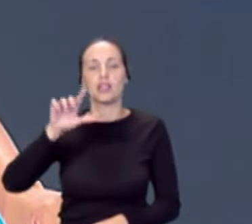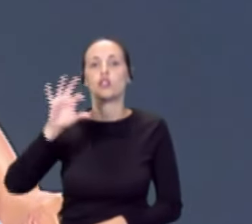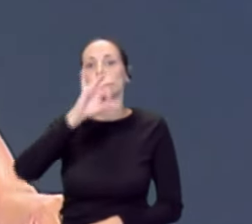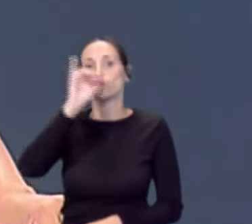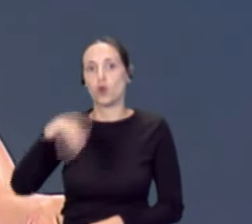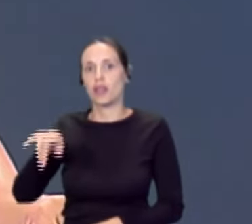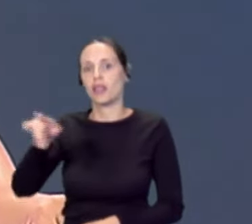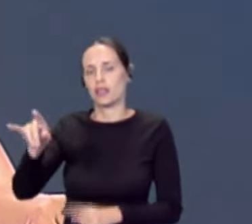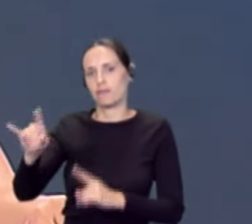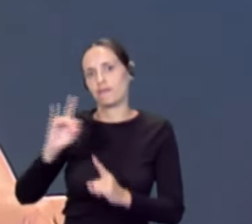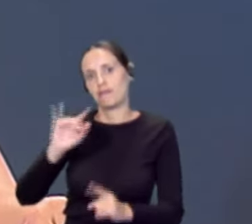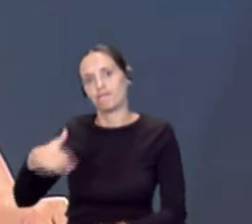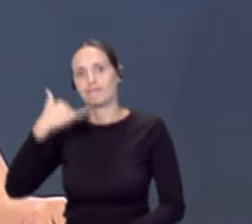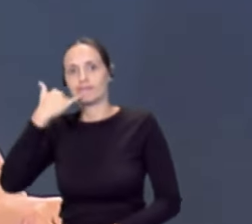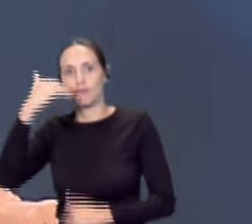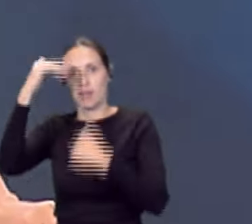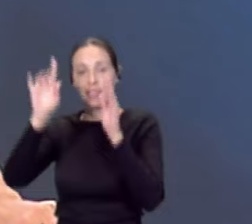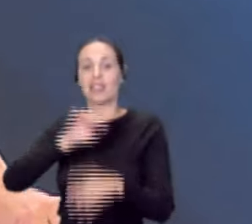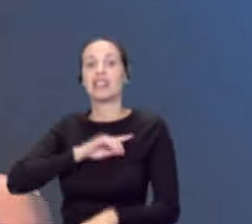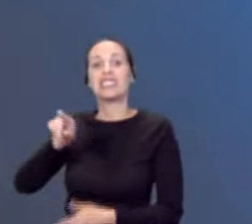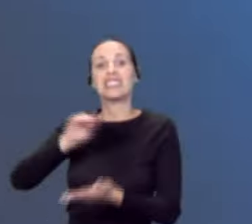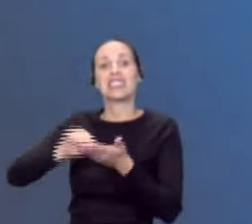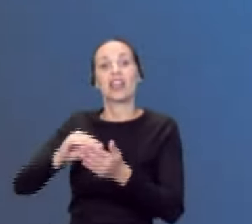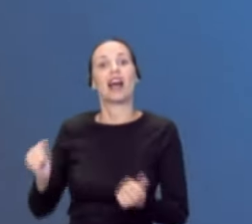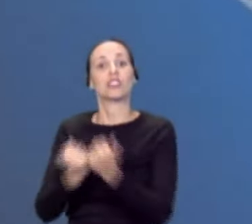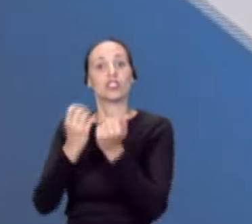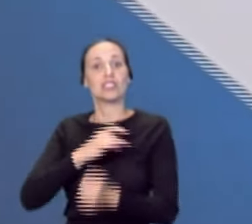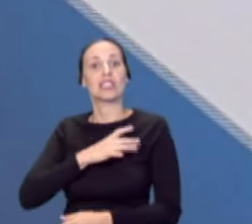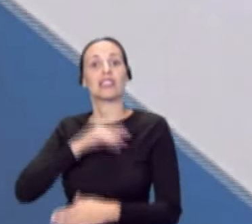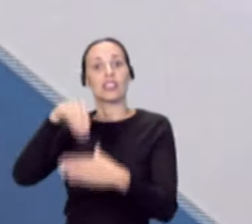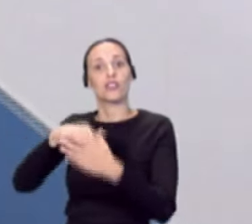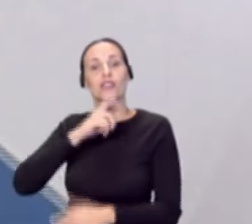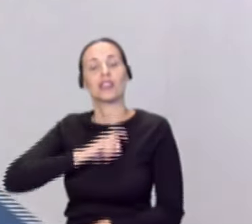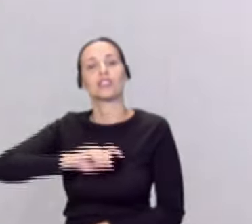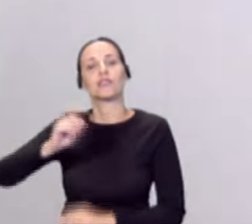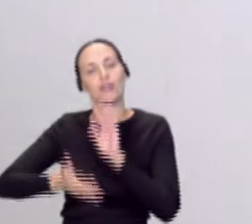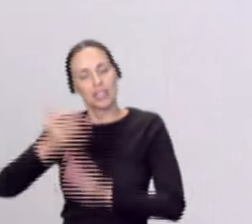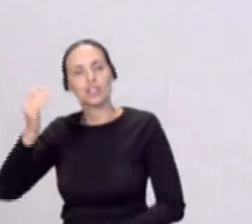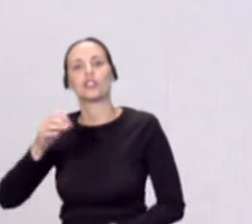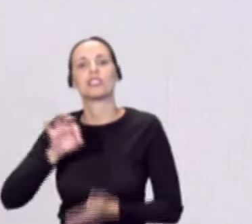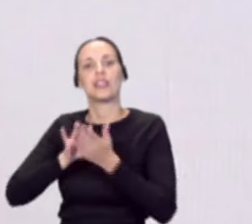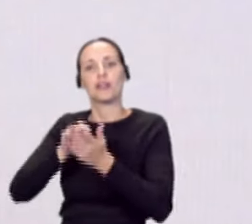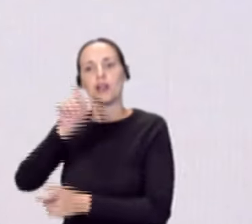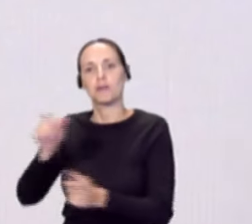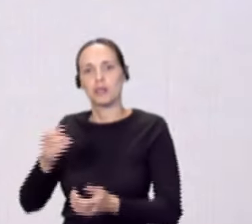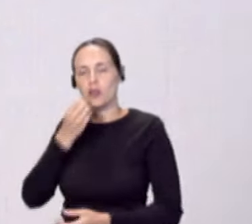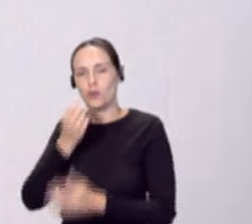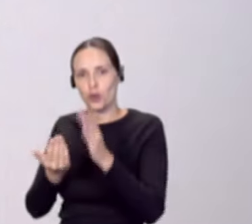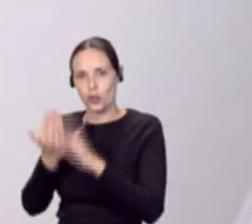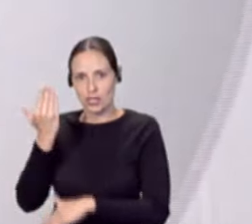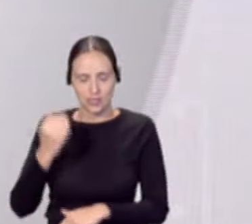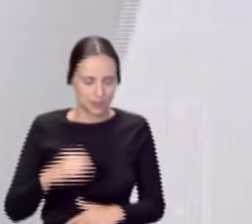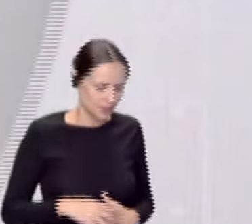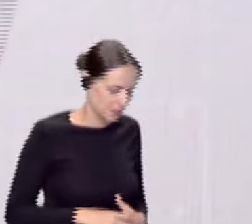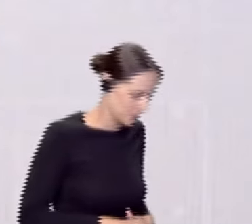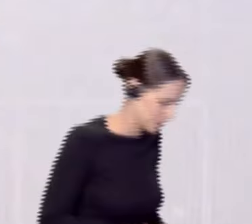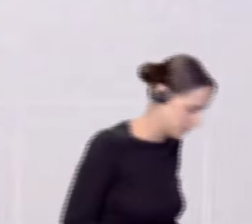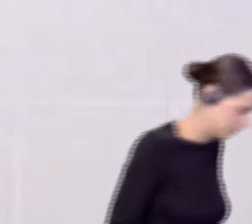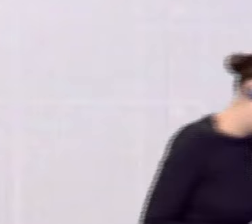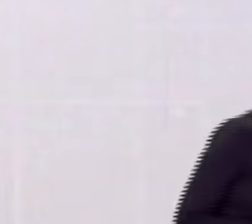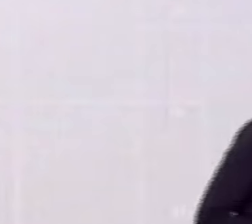a través de una llamada telefónica. Es secretario de Acción Sindical de la Federación de Servicios a la Ciudadanía. ¿Qué tal? Muy buenos días.